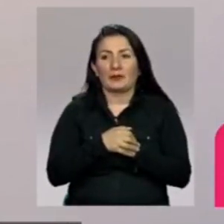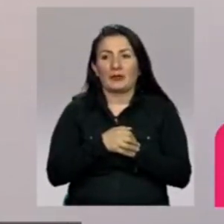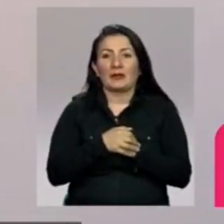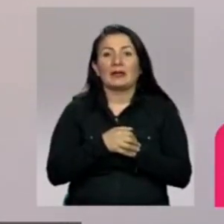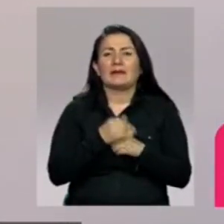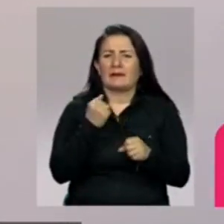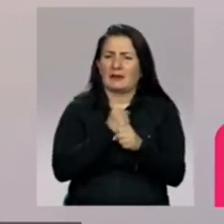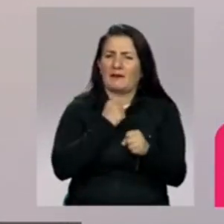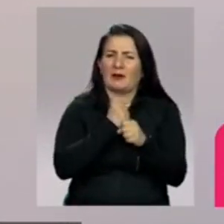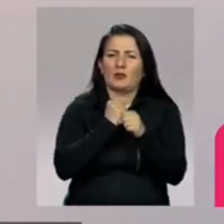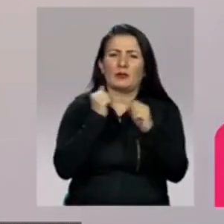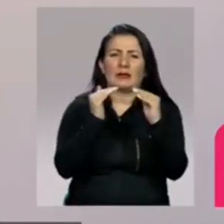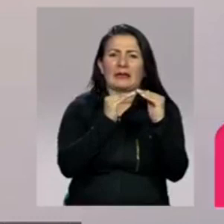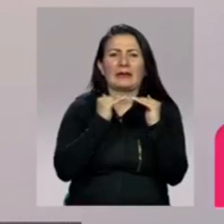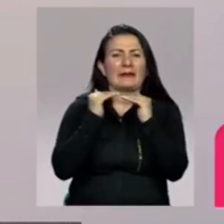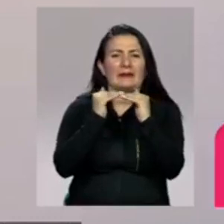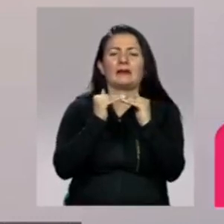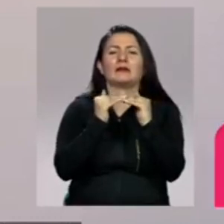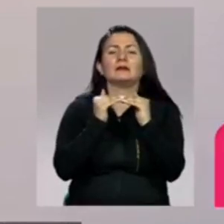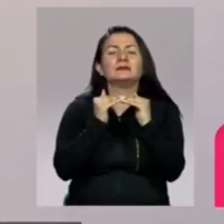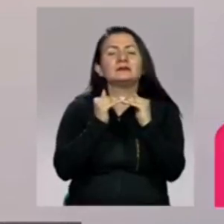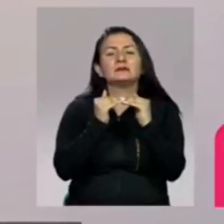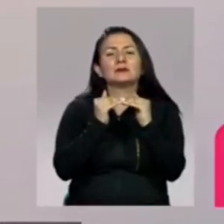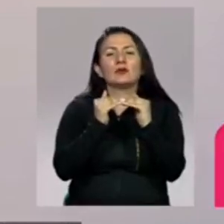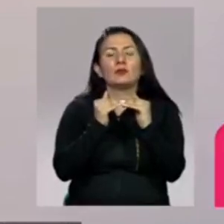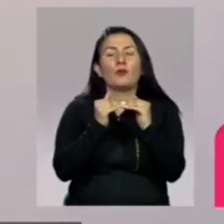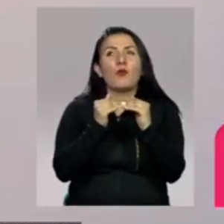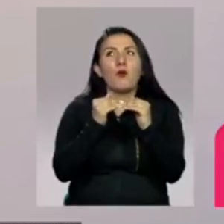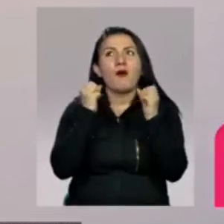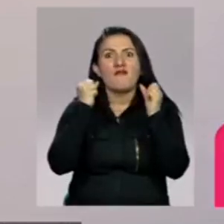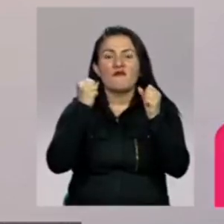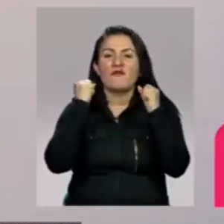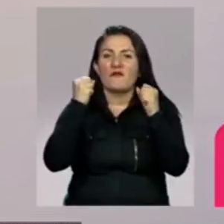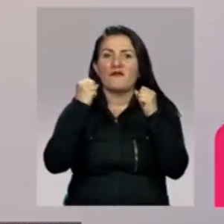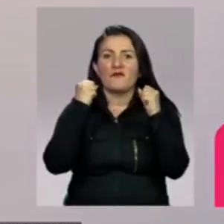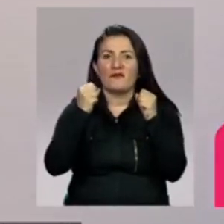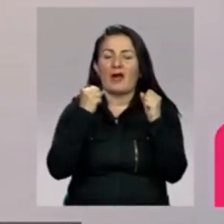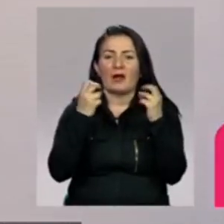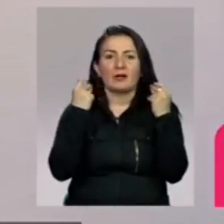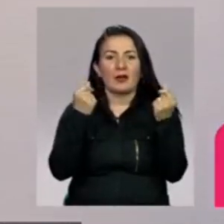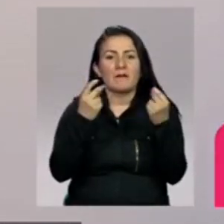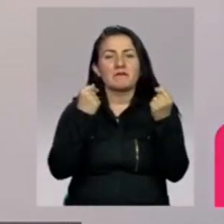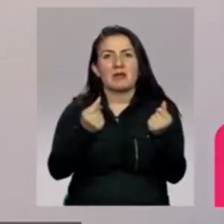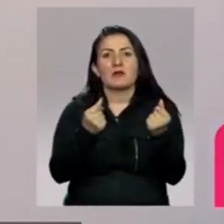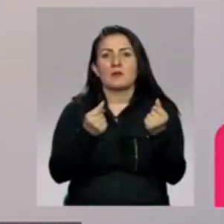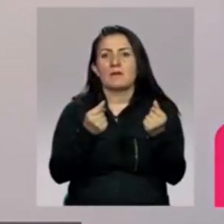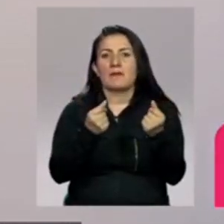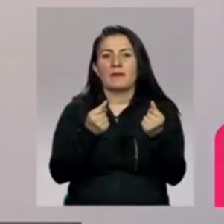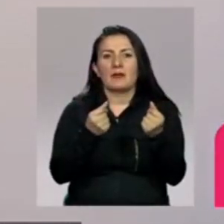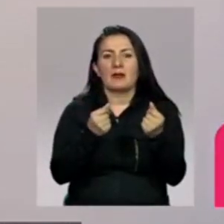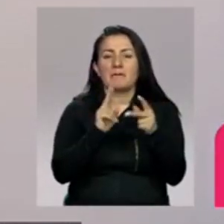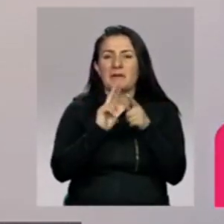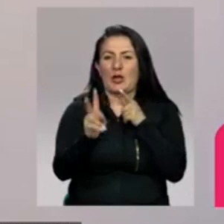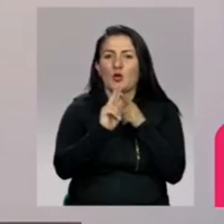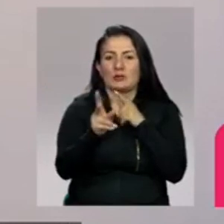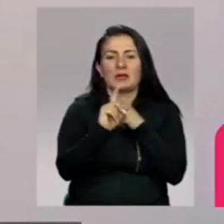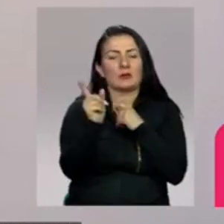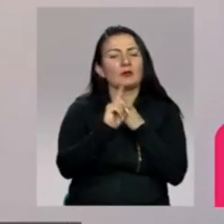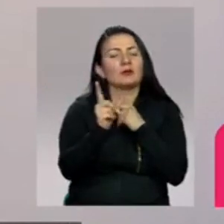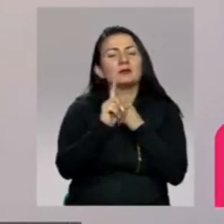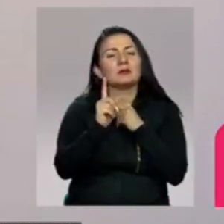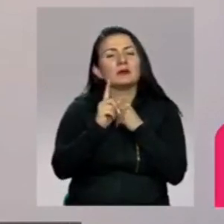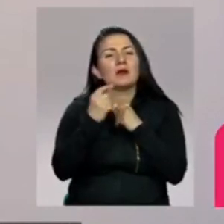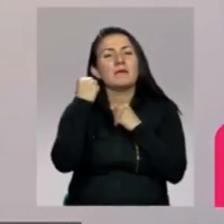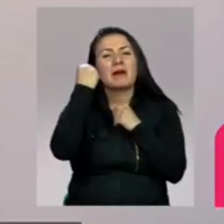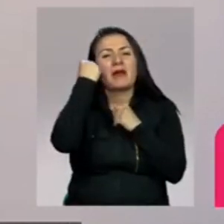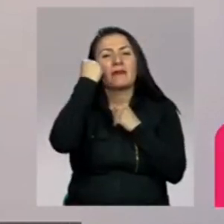el trabajo por la equidad de género es una maratón, no es un sprint, no es una carrera de velocidad. Y las maratones